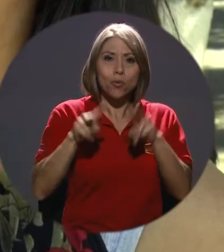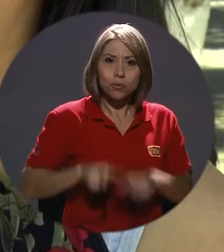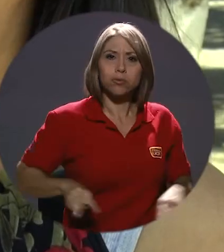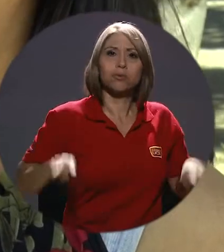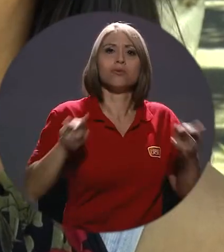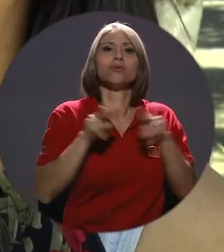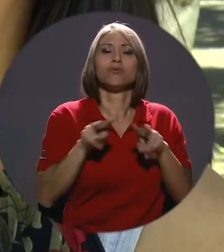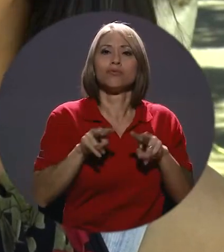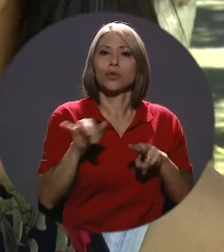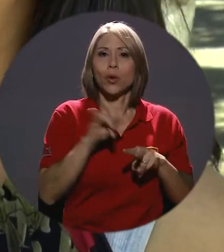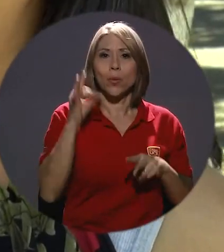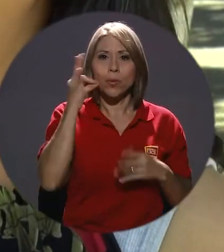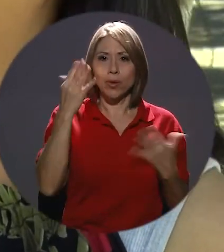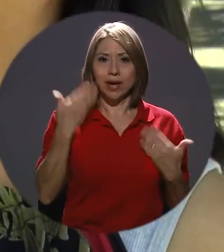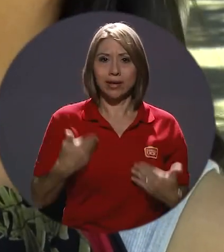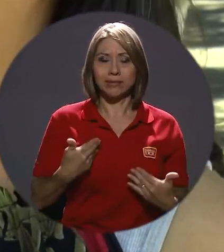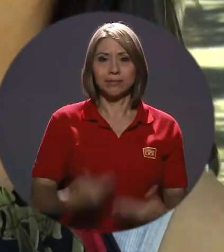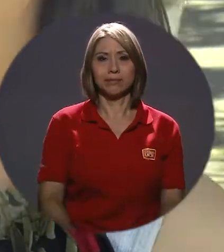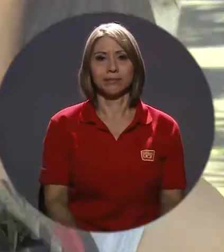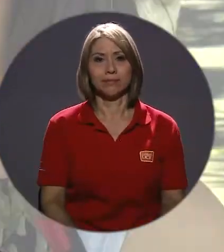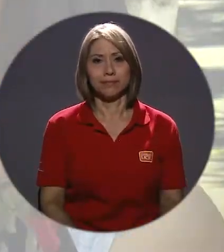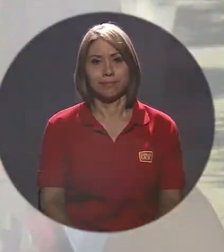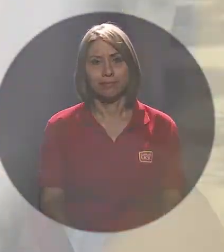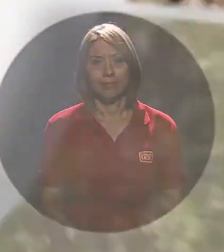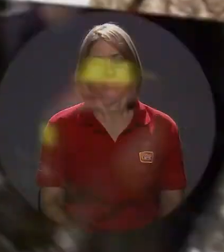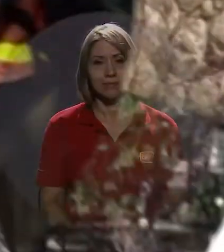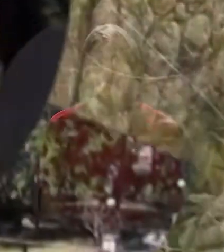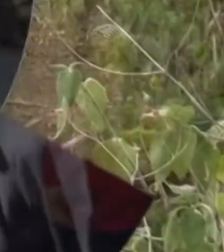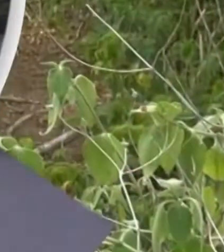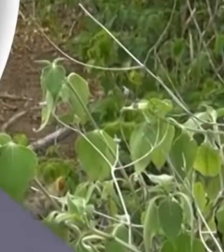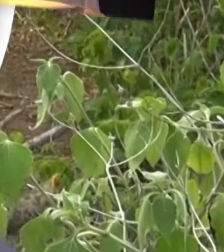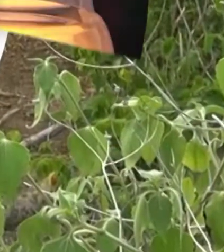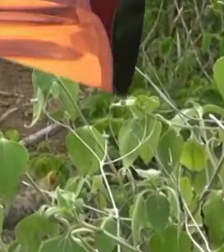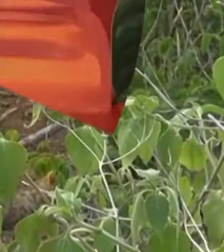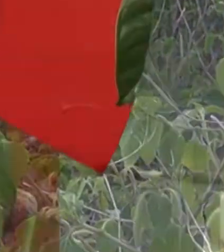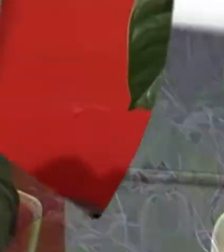que valgo mucho como mujer.